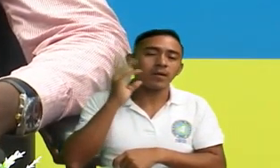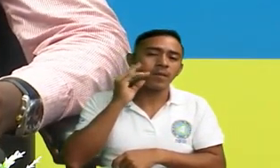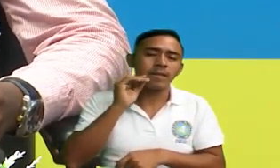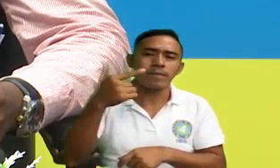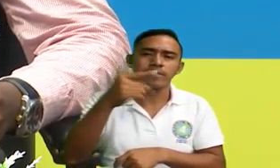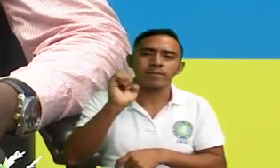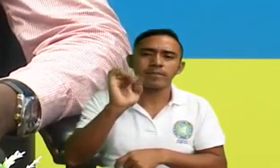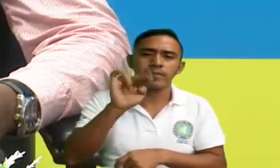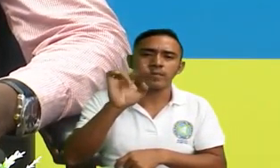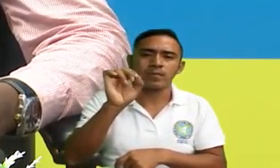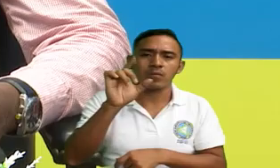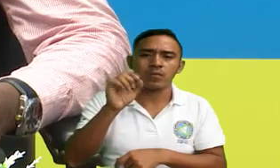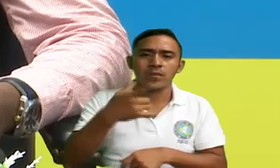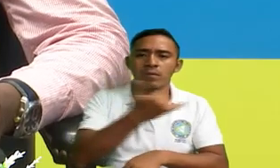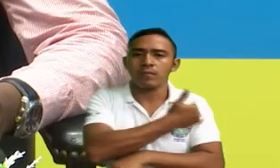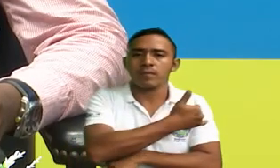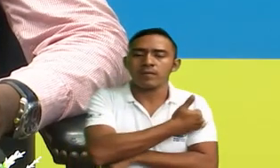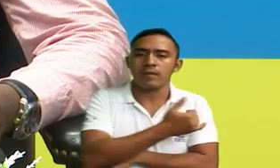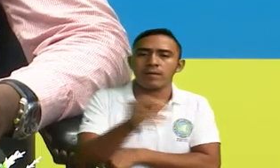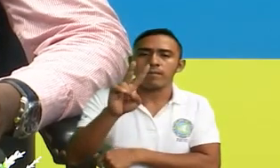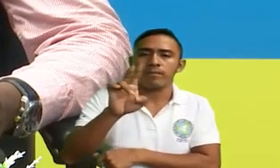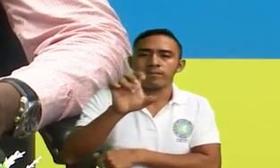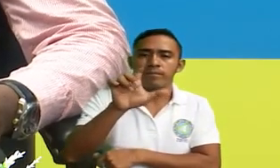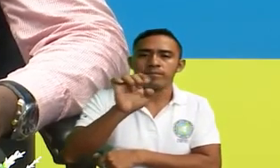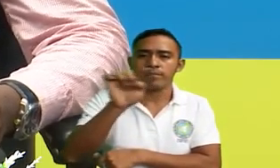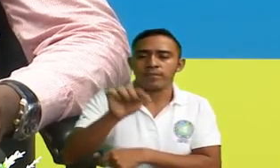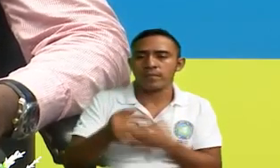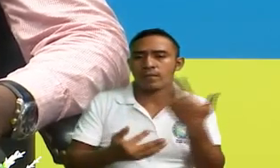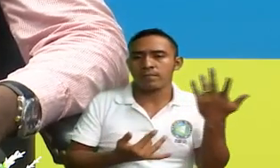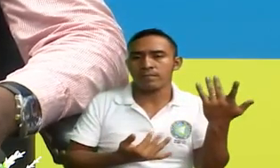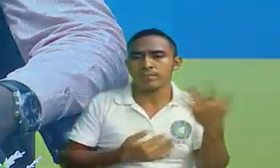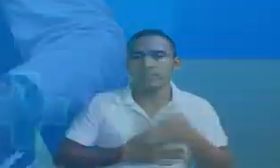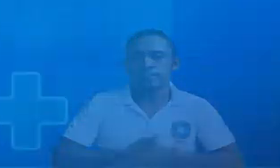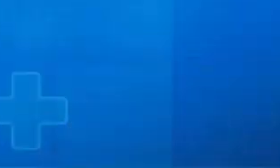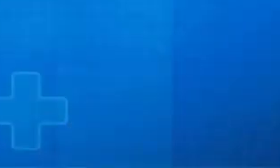ginecóloga del Hospital Fernando Belespay. Ya regresamos.